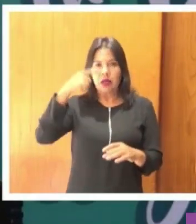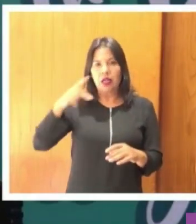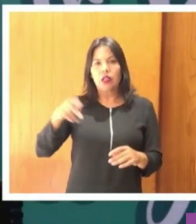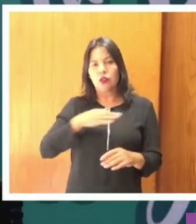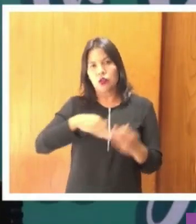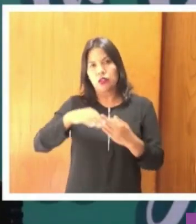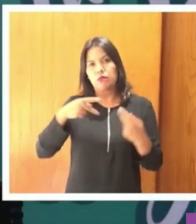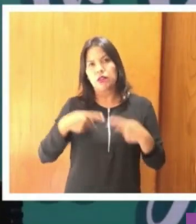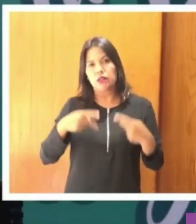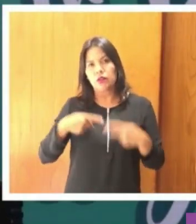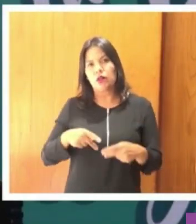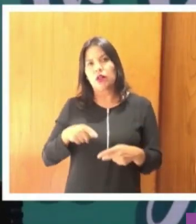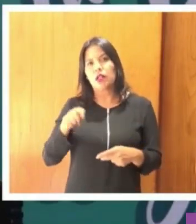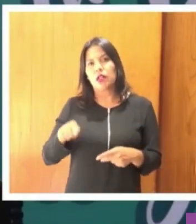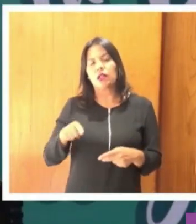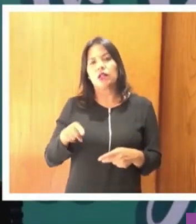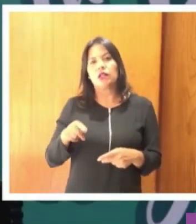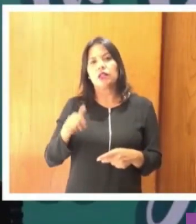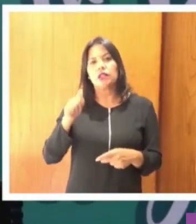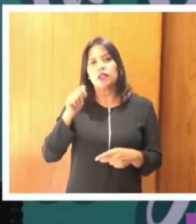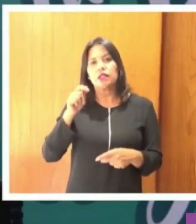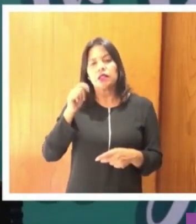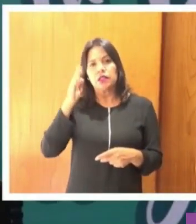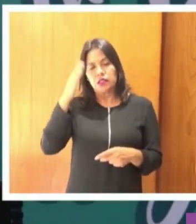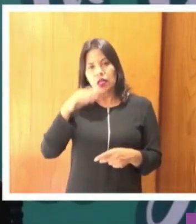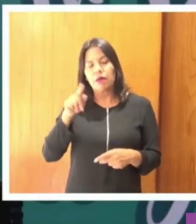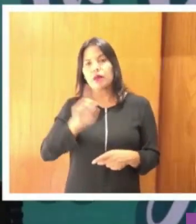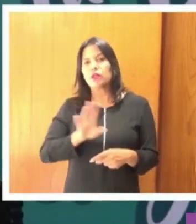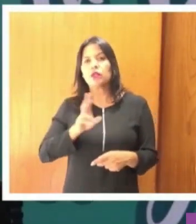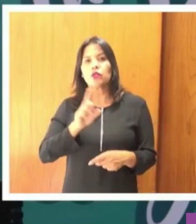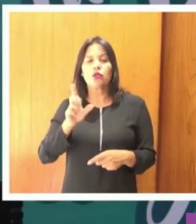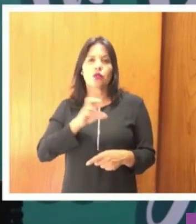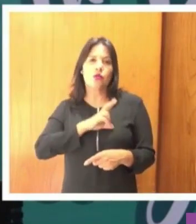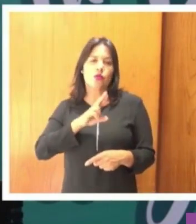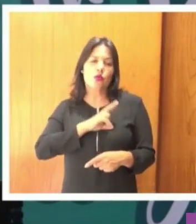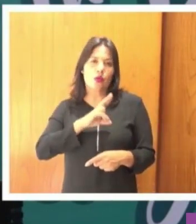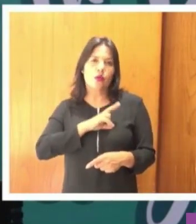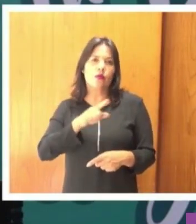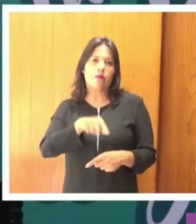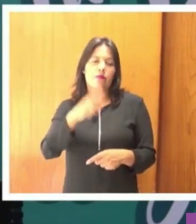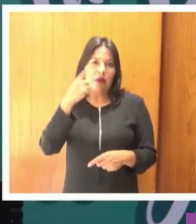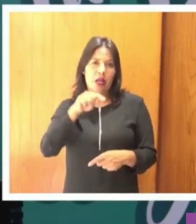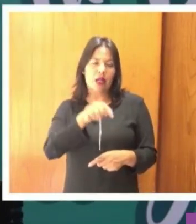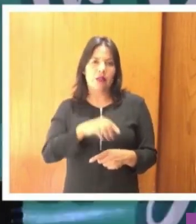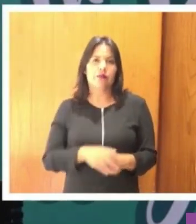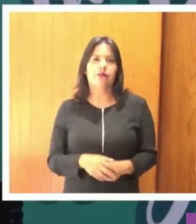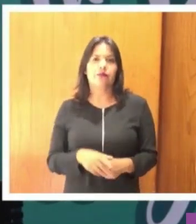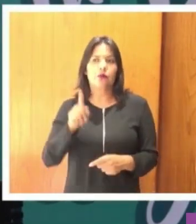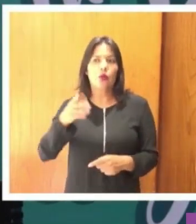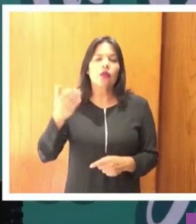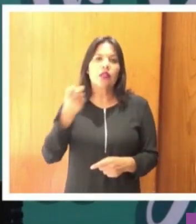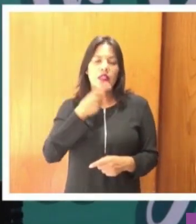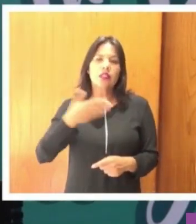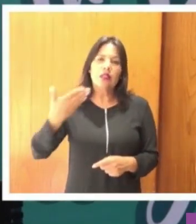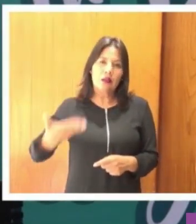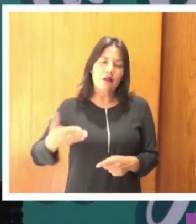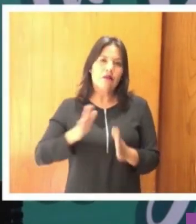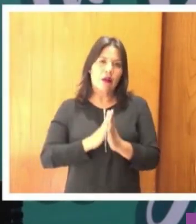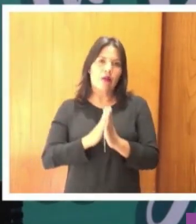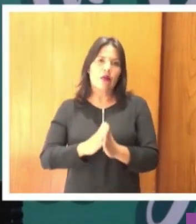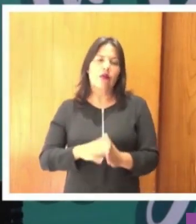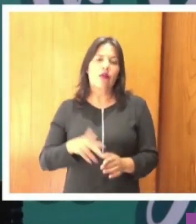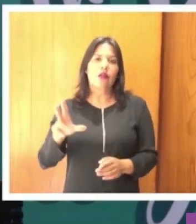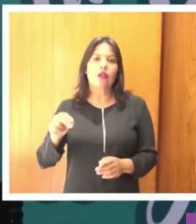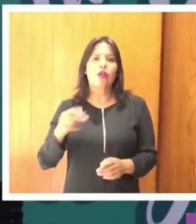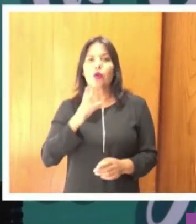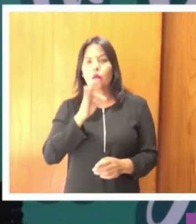generada, administrada o que se encuentra en posesión de ellos. Al momento de presentar dicha solicitud, y en este sentido, pues no están